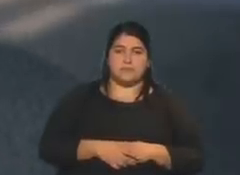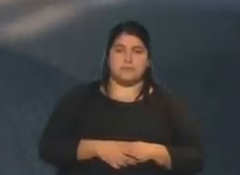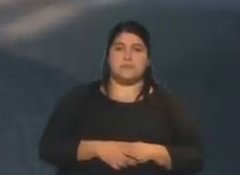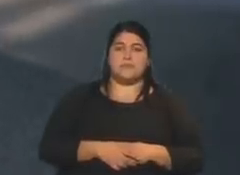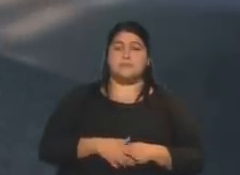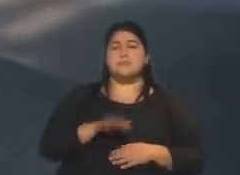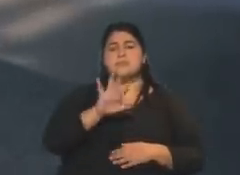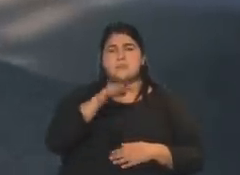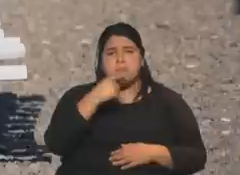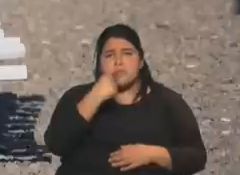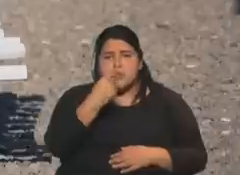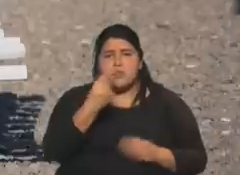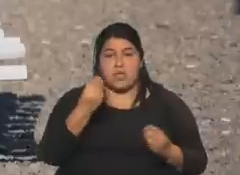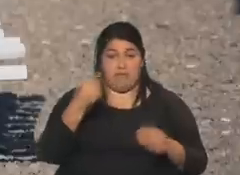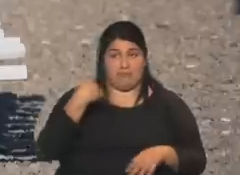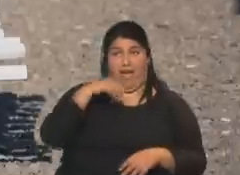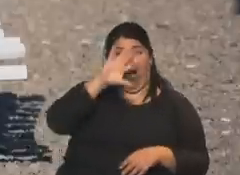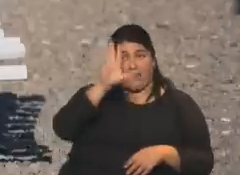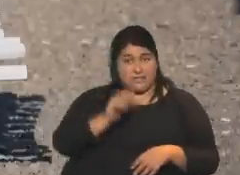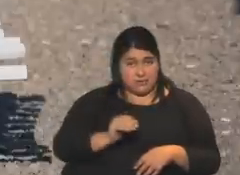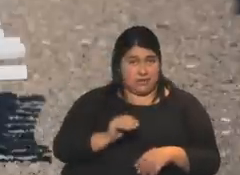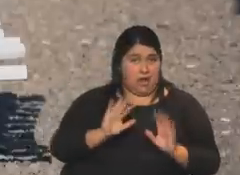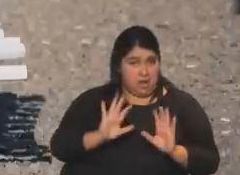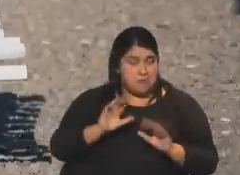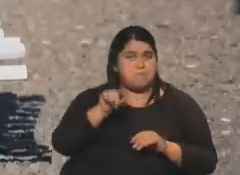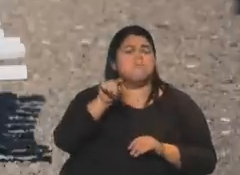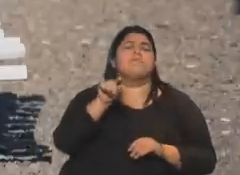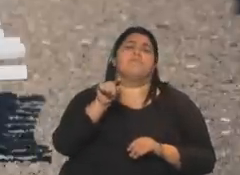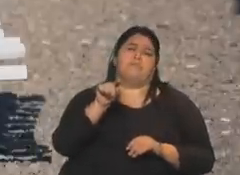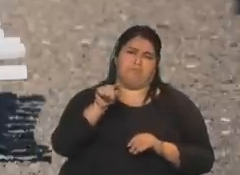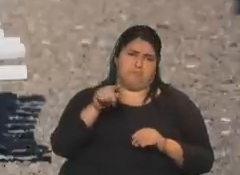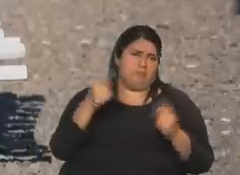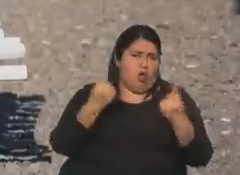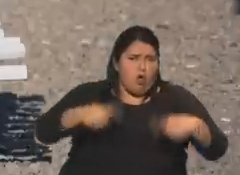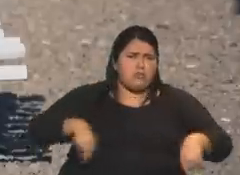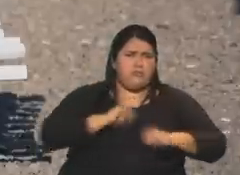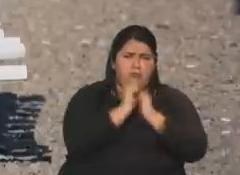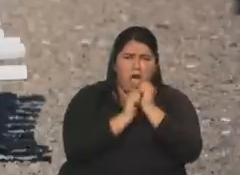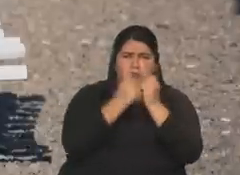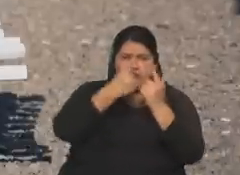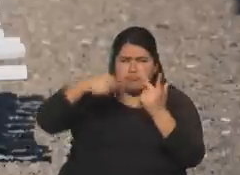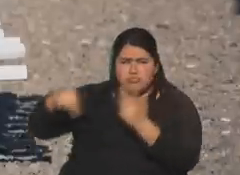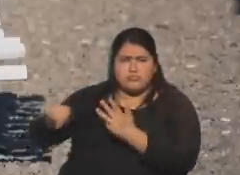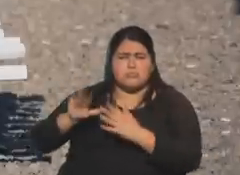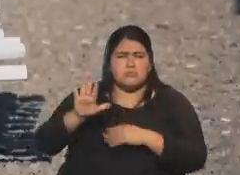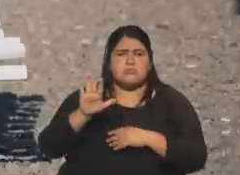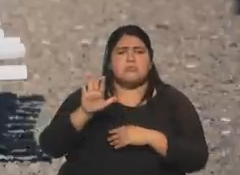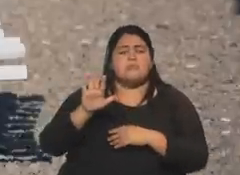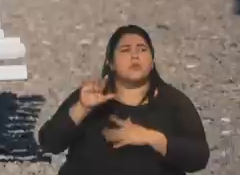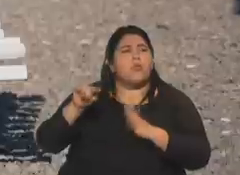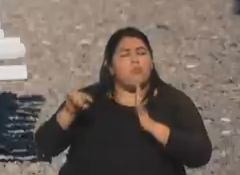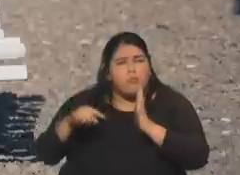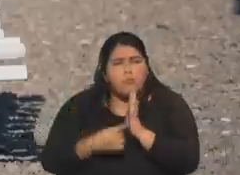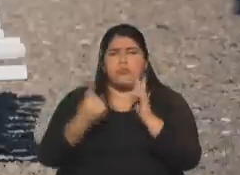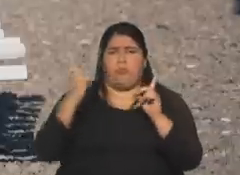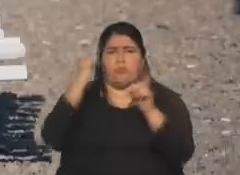¿Por qué le parece que un país como Argentina, teniendo las riquezas alimentarias que tiene, tiene dificultades para alimentar